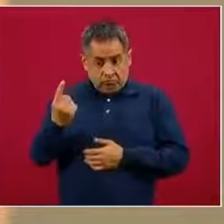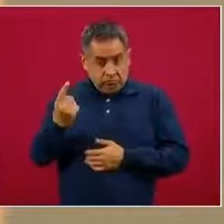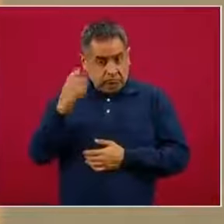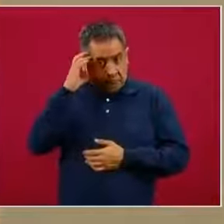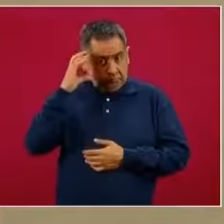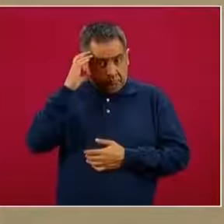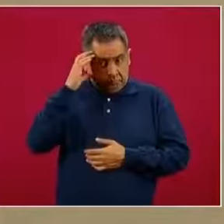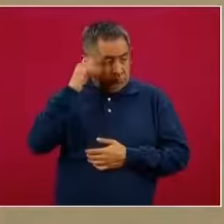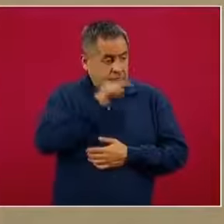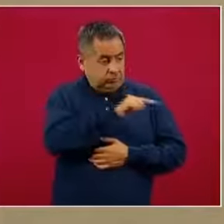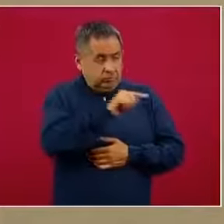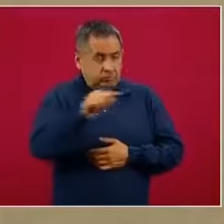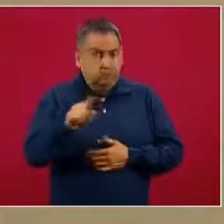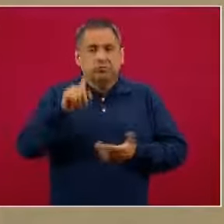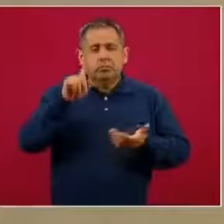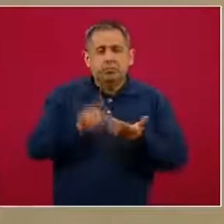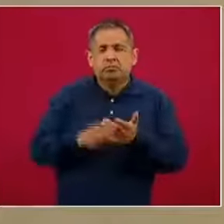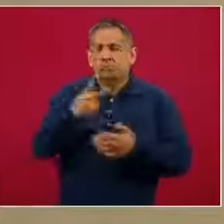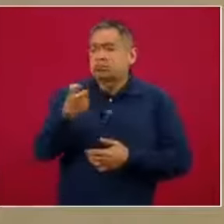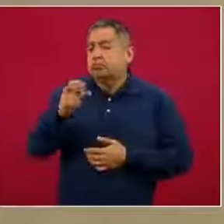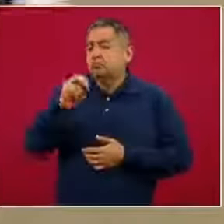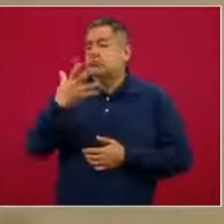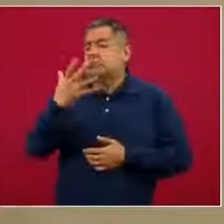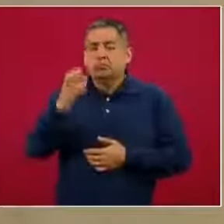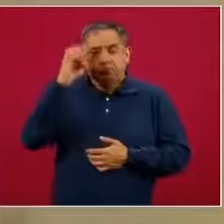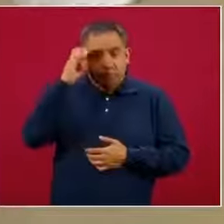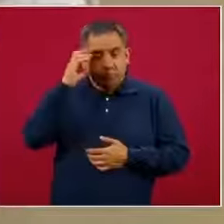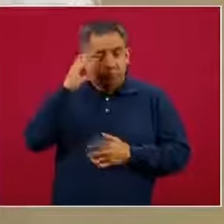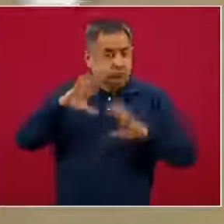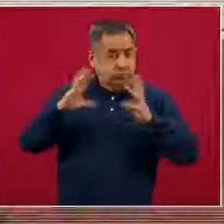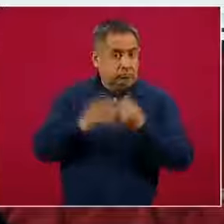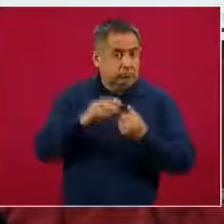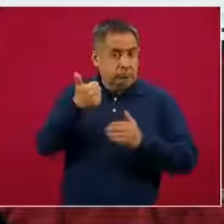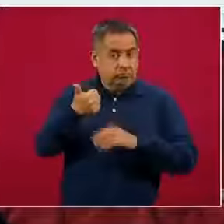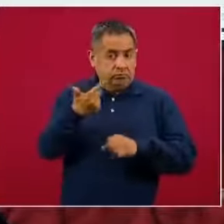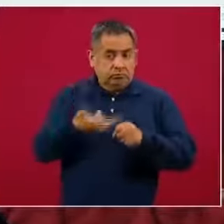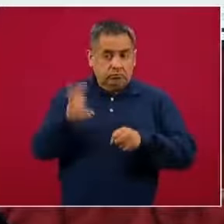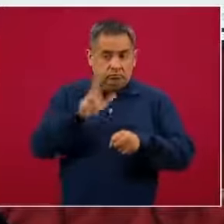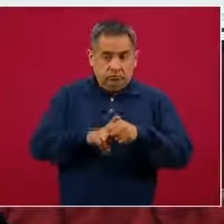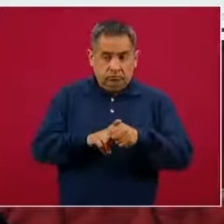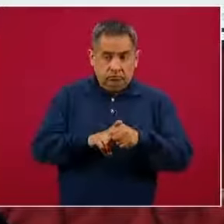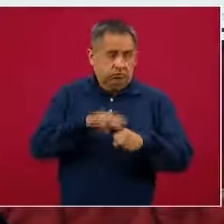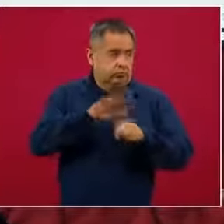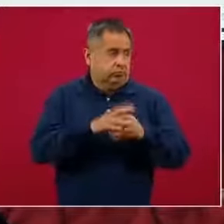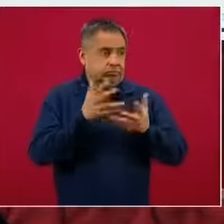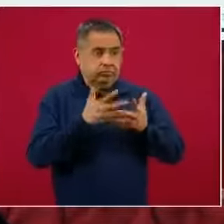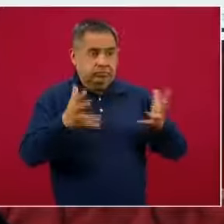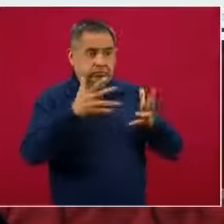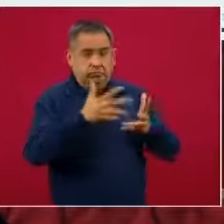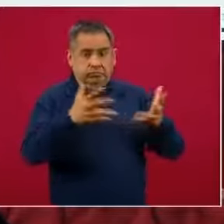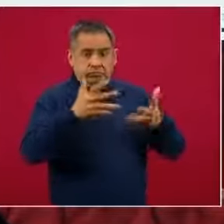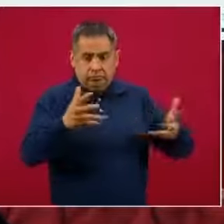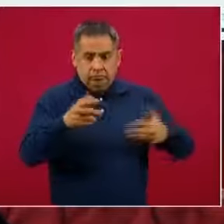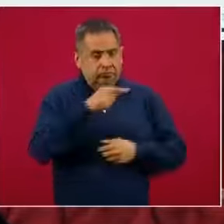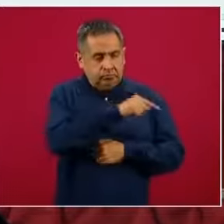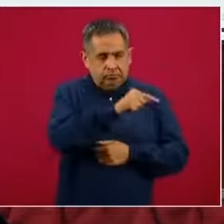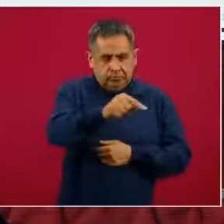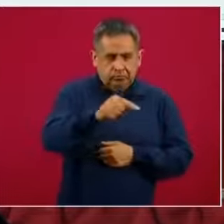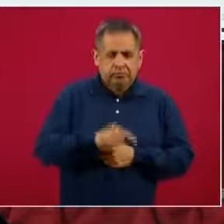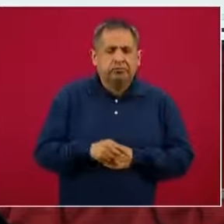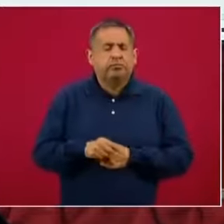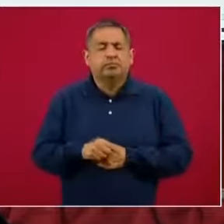particular de las 1,205 camas de estos 6 hospitales, que son los más grandes, habíamos dispuesto de